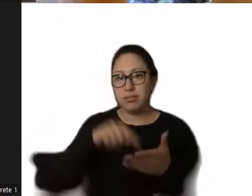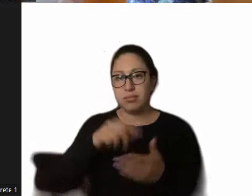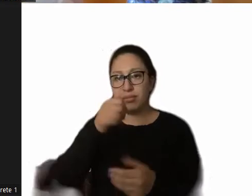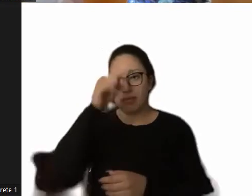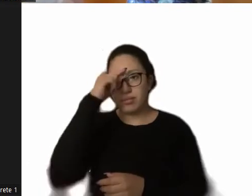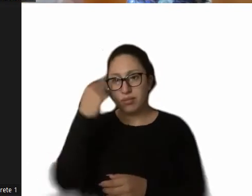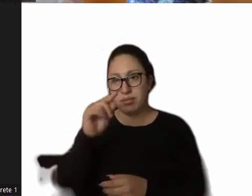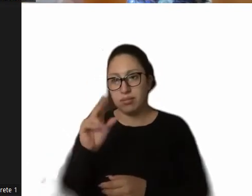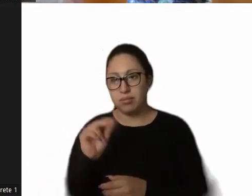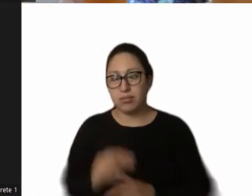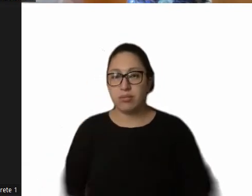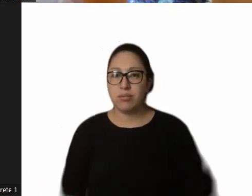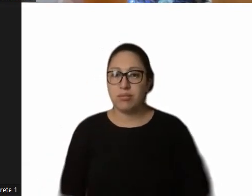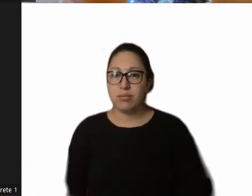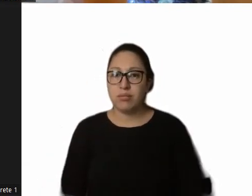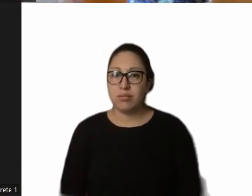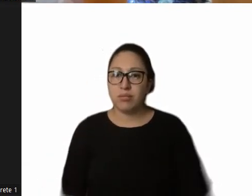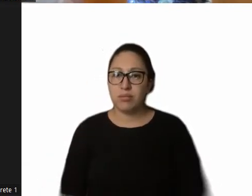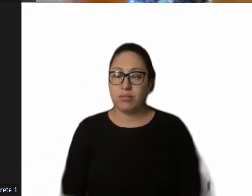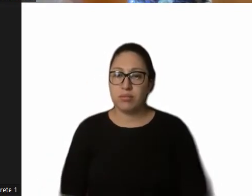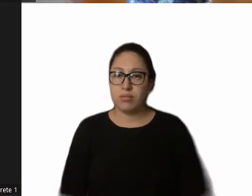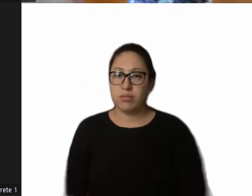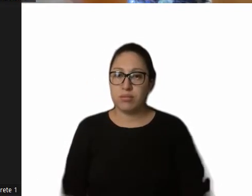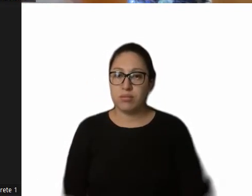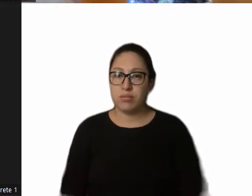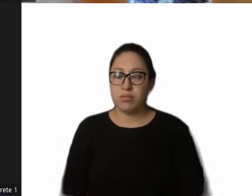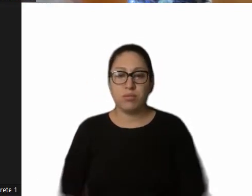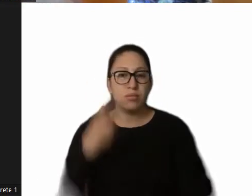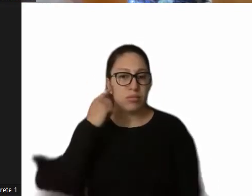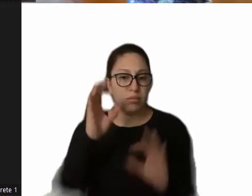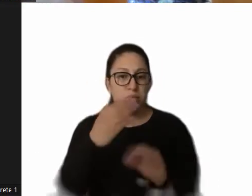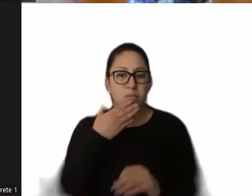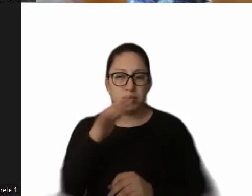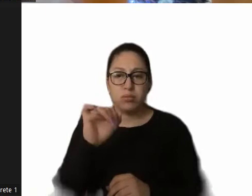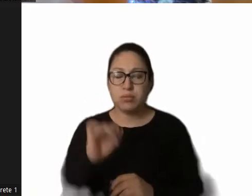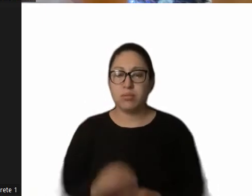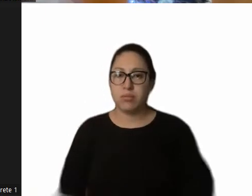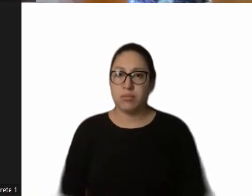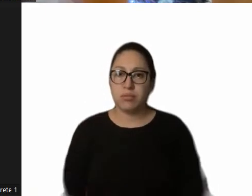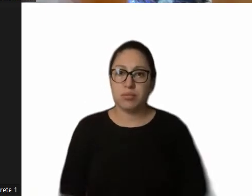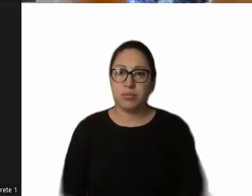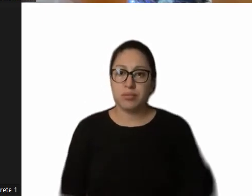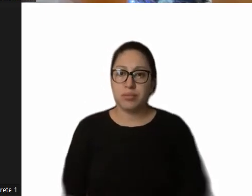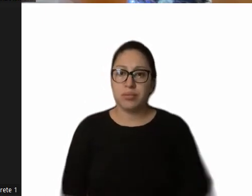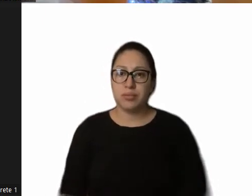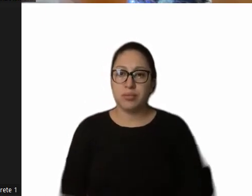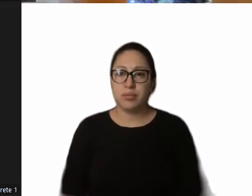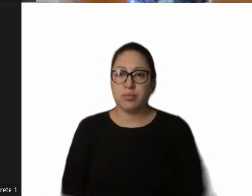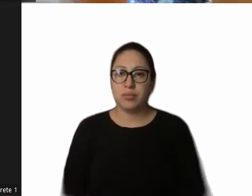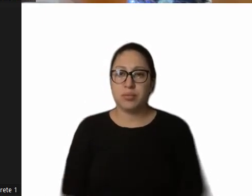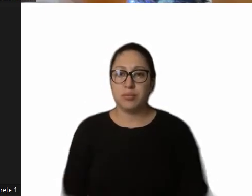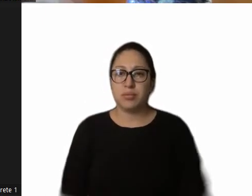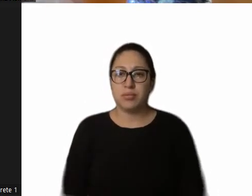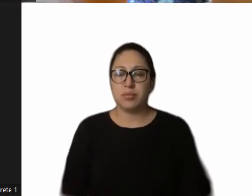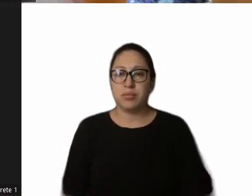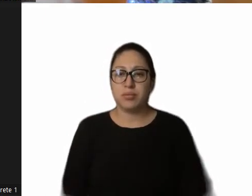¿Sí me escuchan? Sí, Roy, sí te escucho. Diputado. Perdón, es que se me fueron todos de la